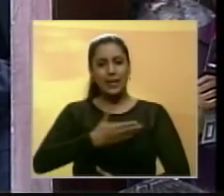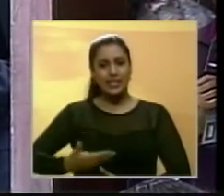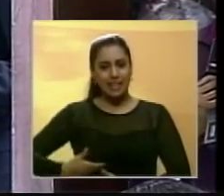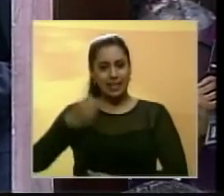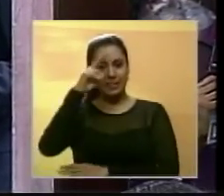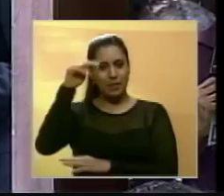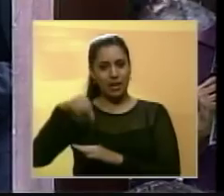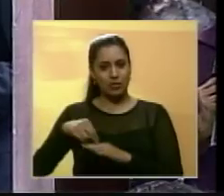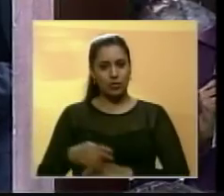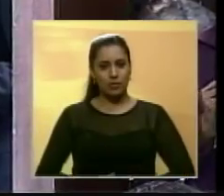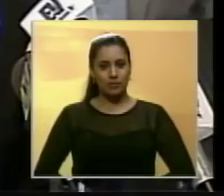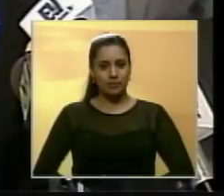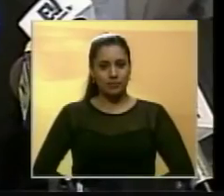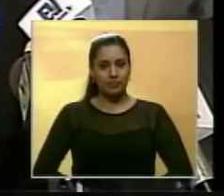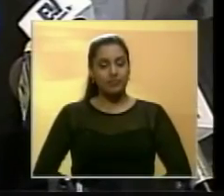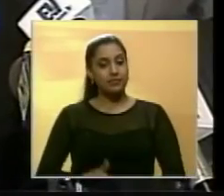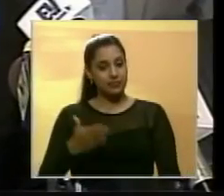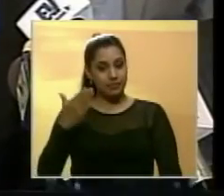Asamblea Nacional.